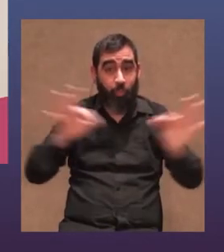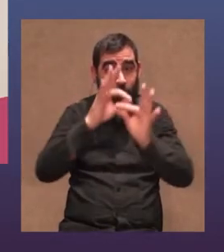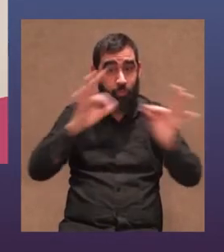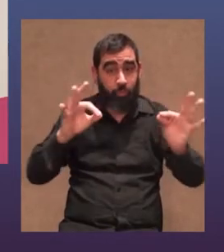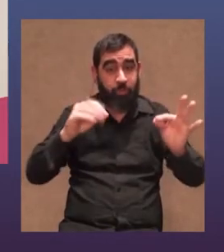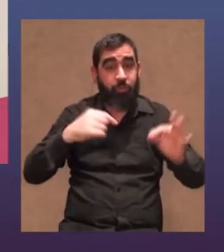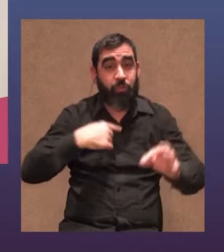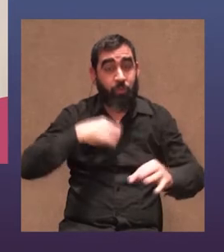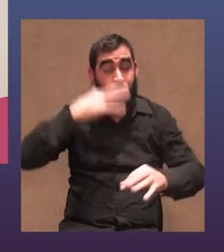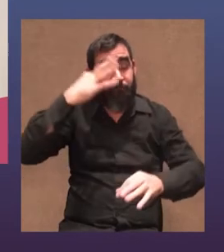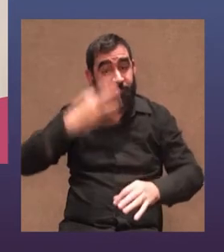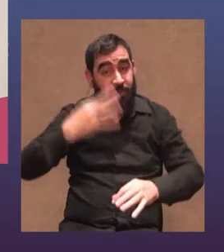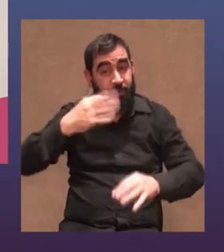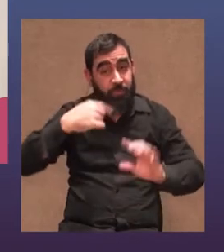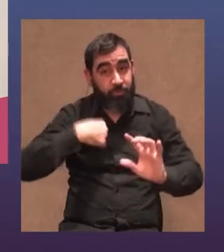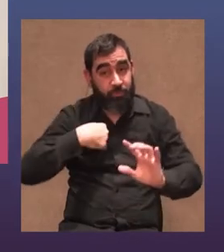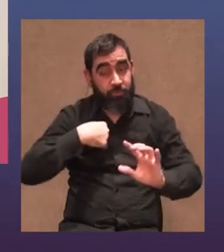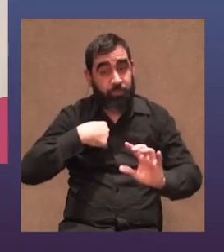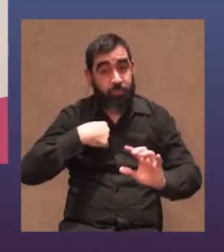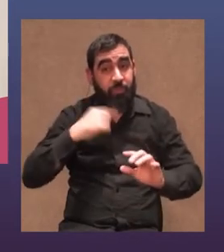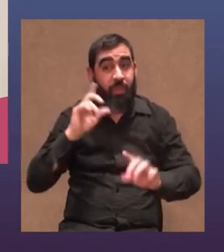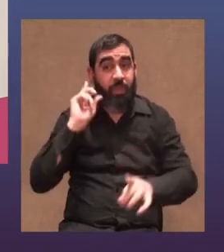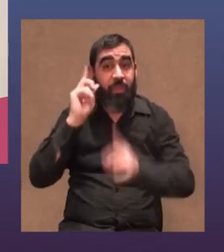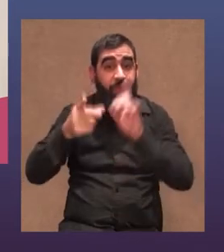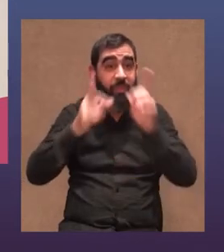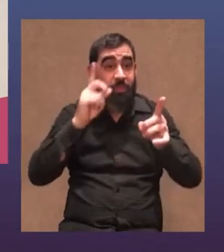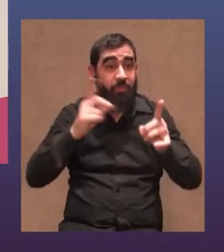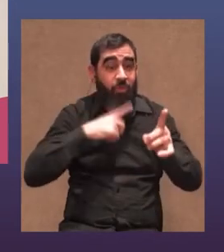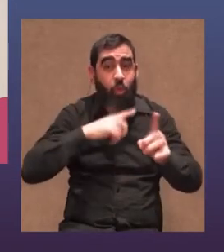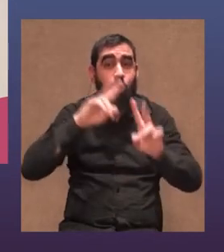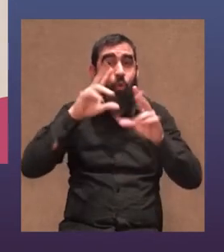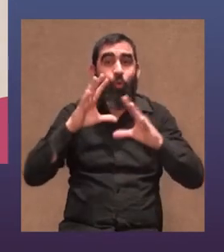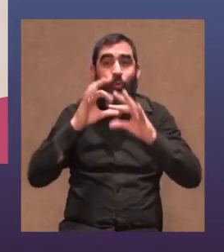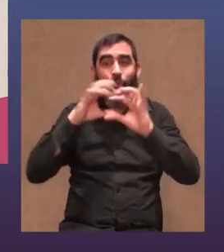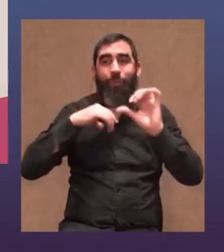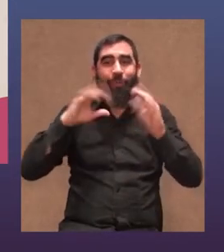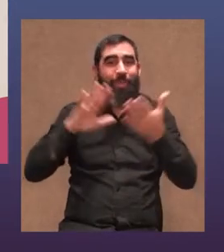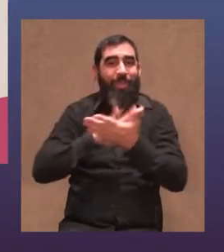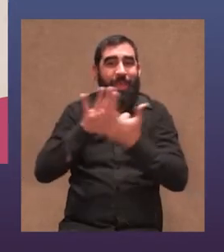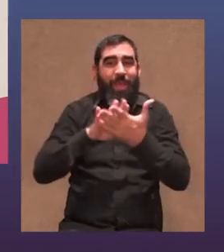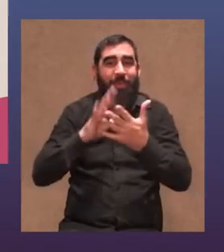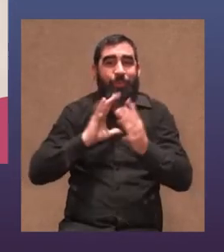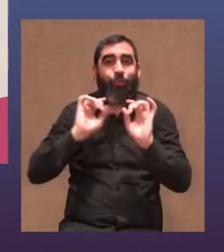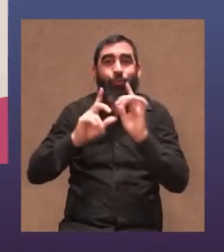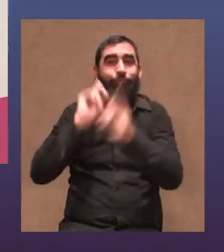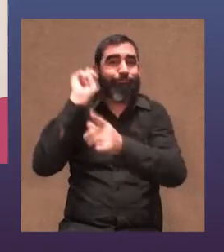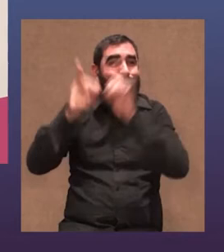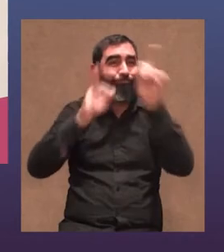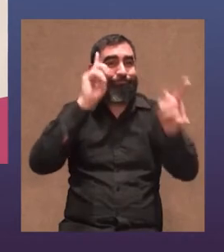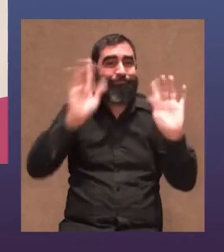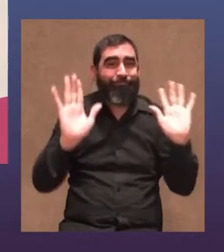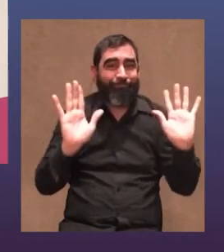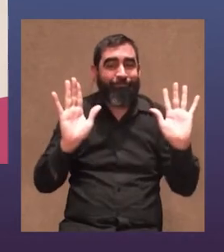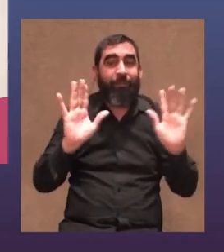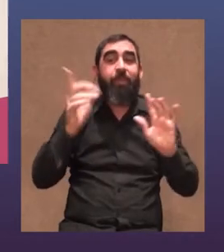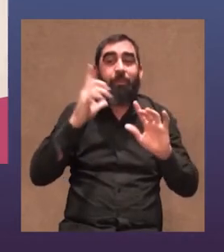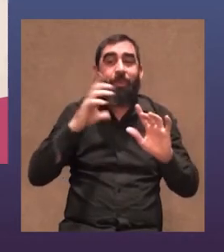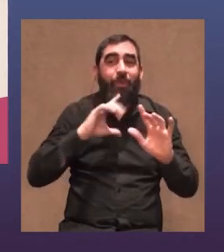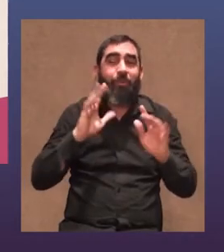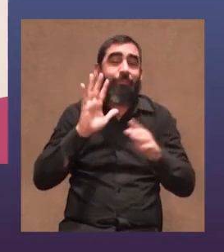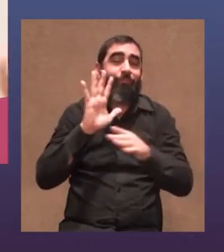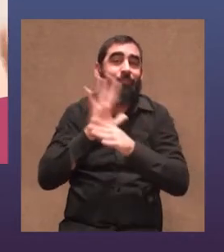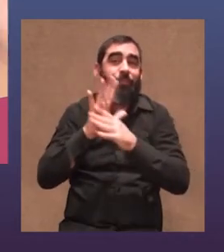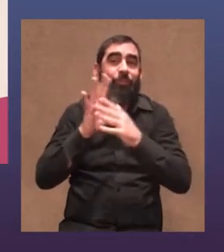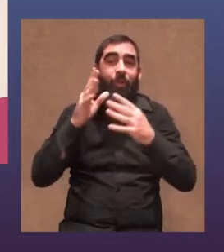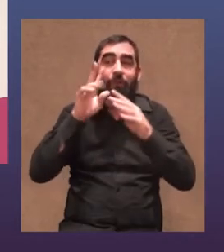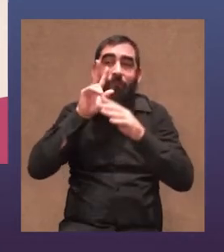realidad desde la dirección no se toca ningún instrumento. Claro. Se toca invisiblemente a